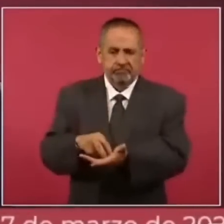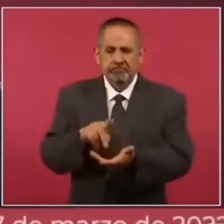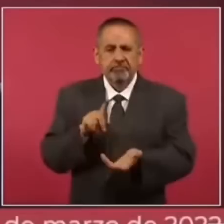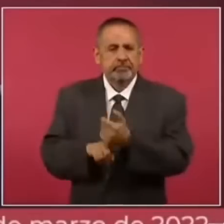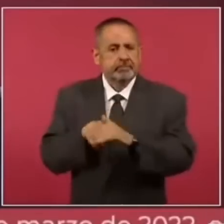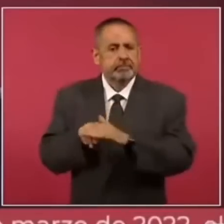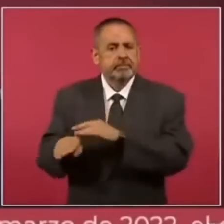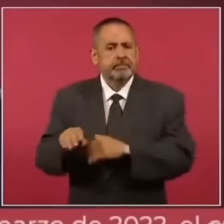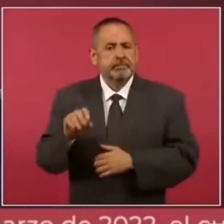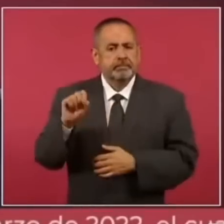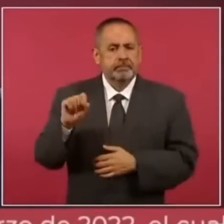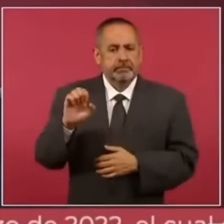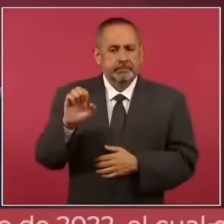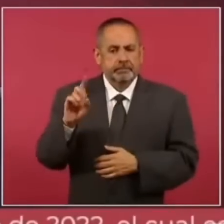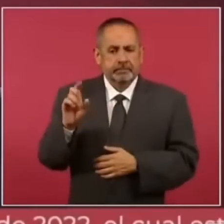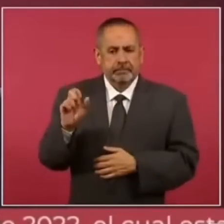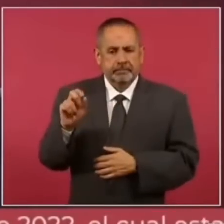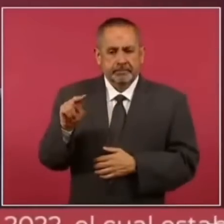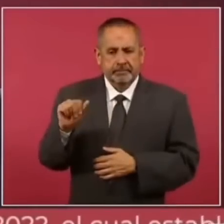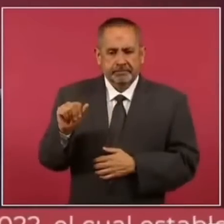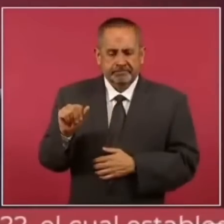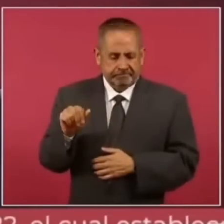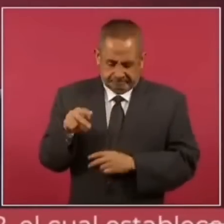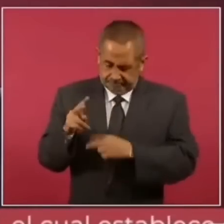intervino la Secretaría de la Defensa